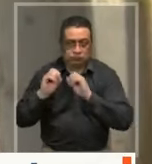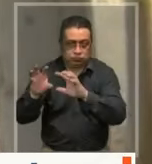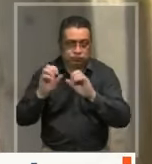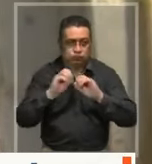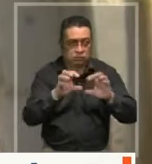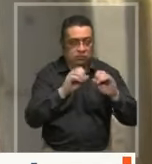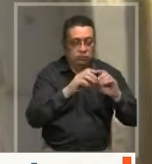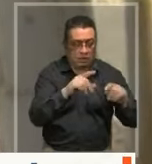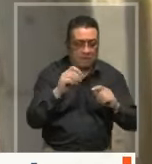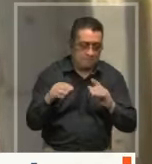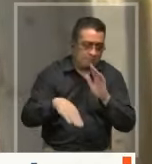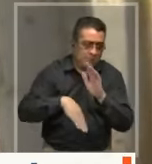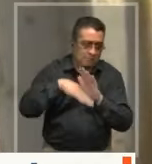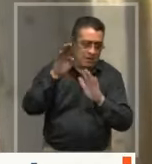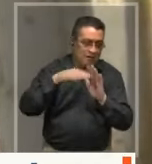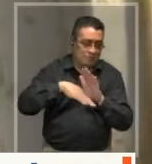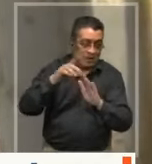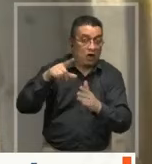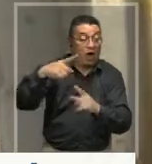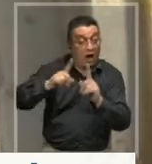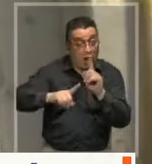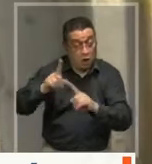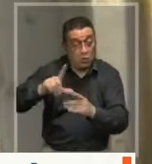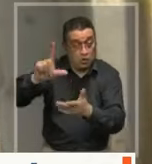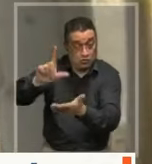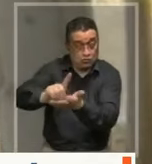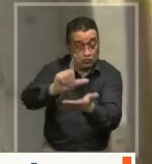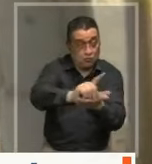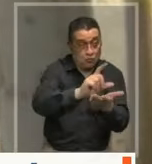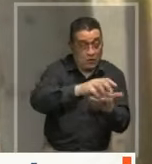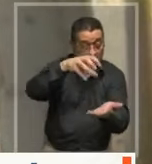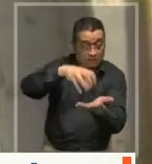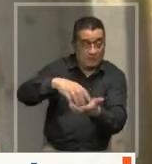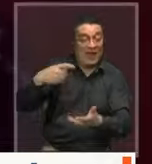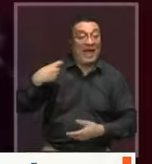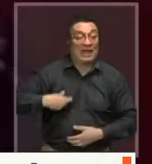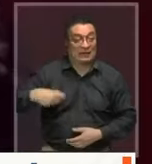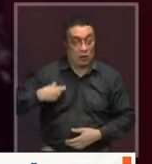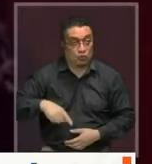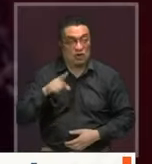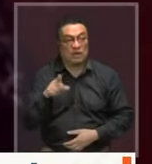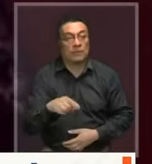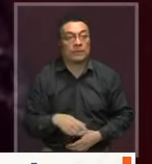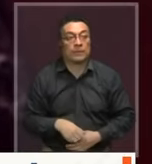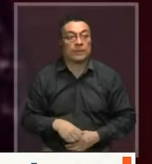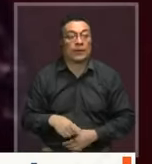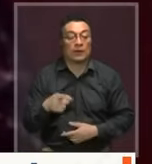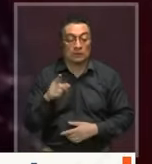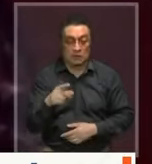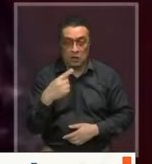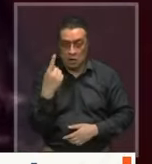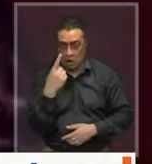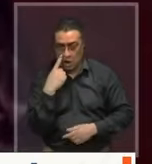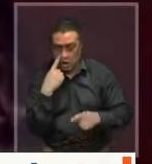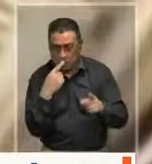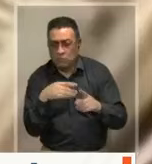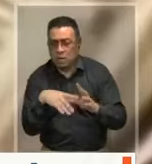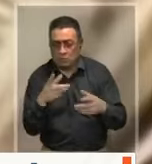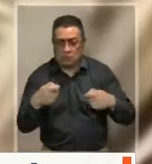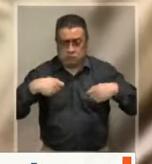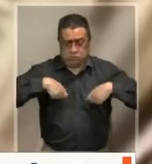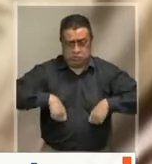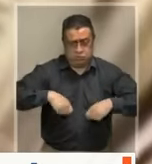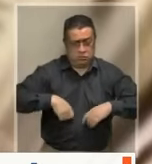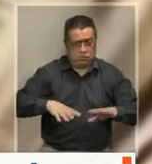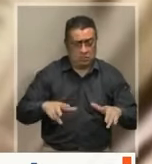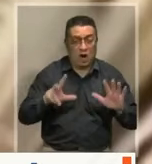alucinógeno en algunas ciudades de los Estados Unidos. El éxito de Blanco fue tal que se estima que sus ingresos eran